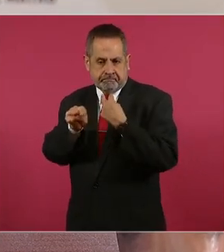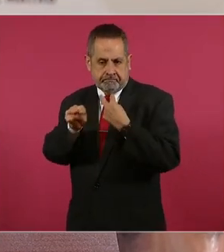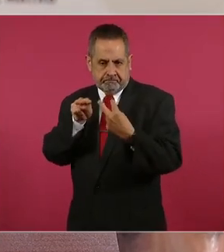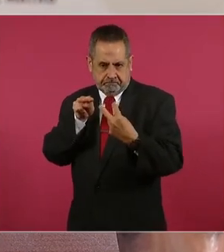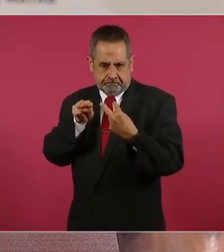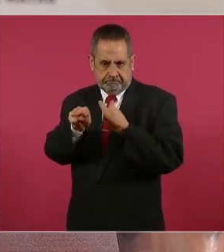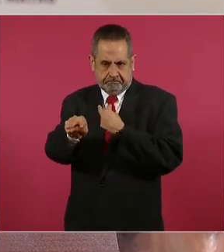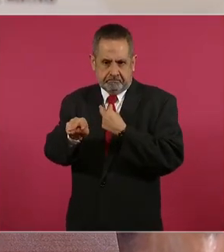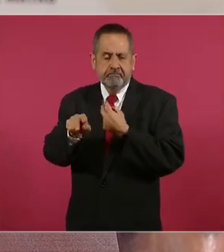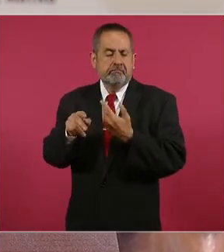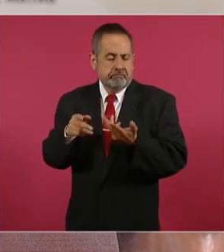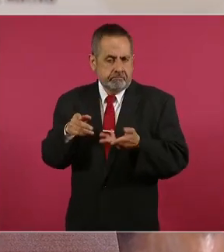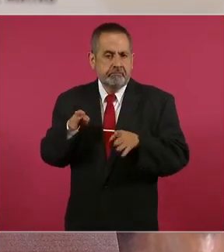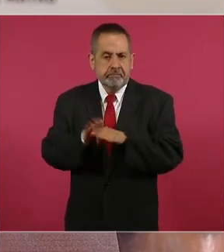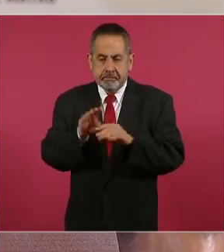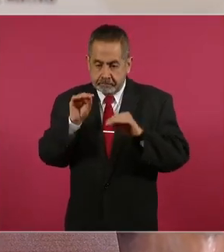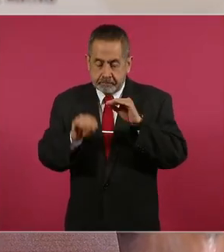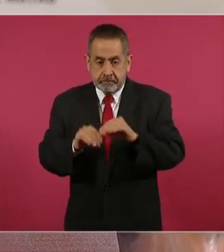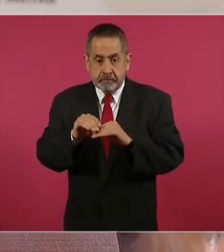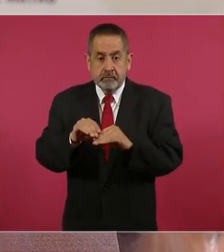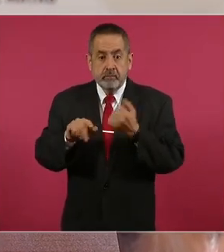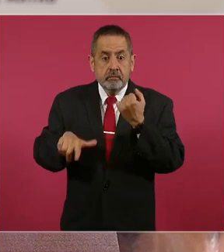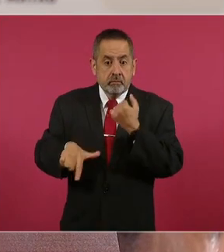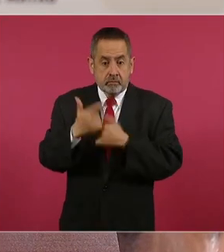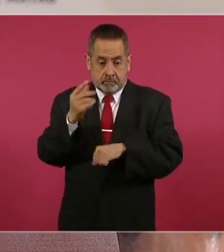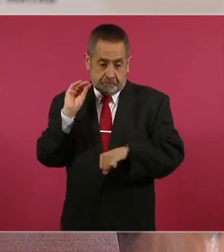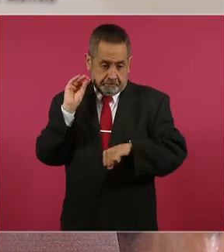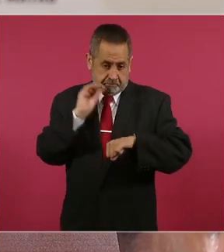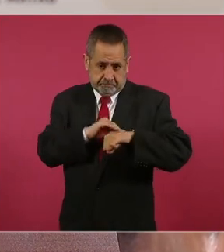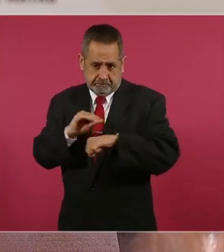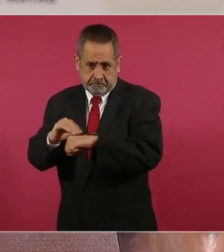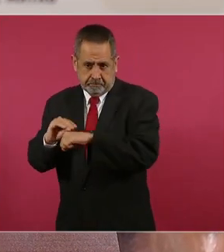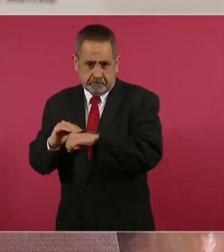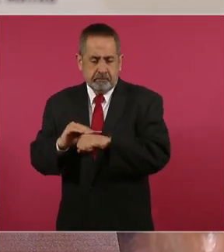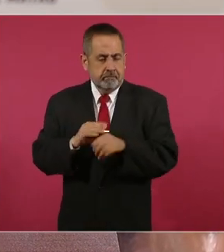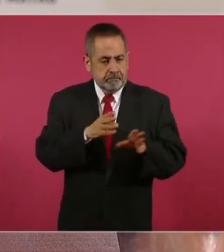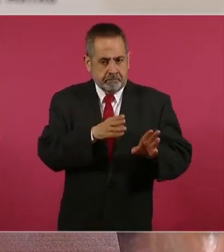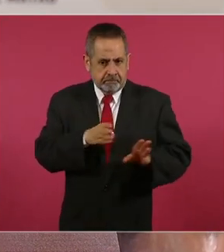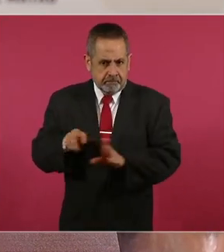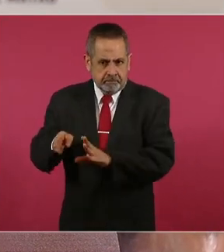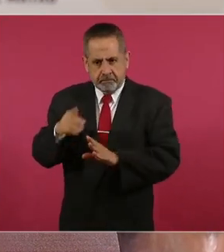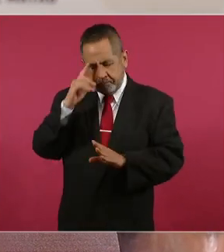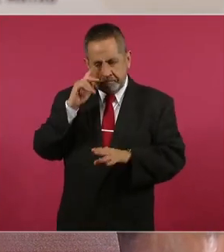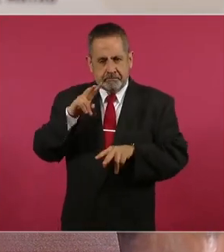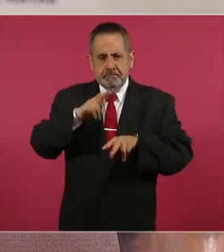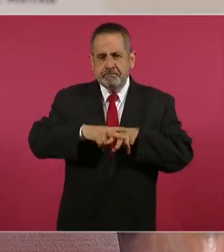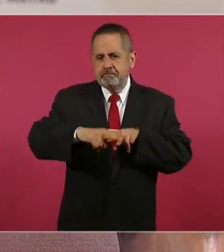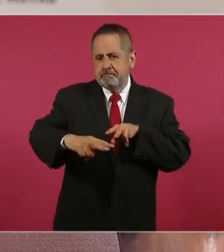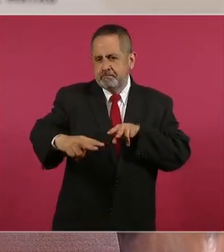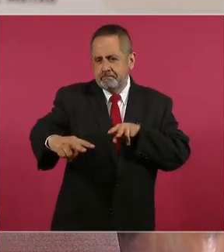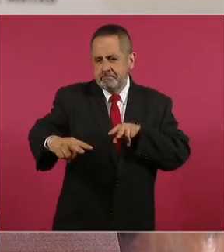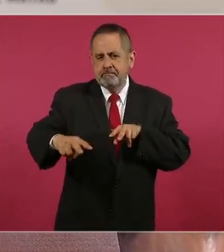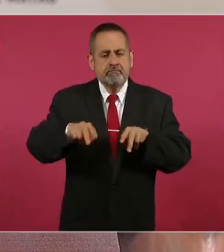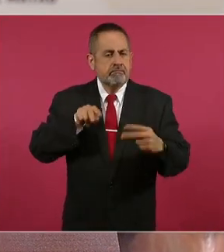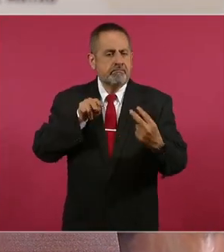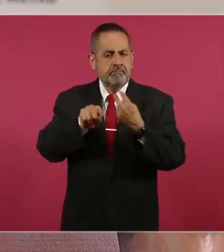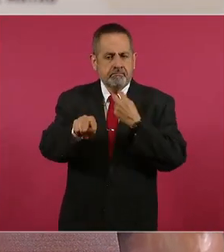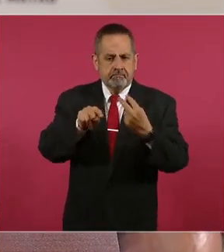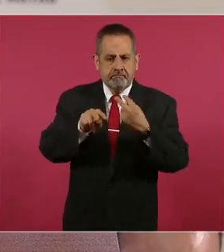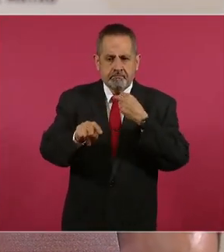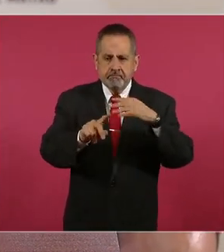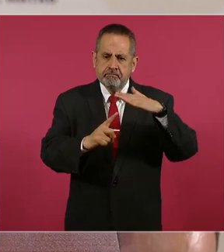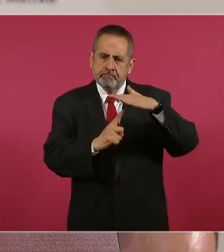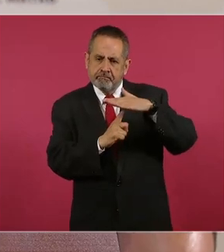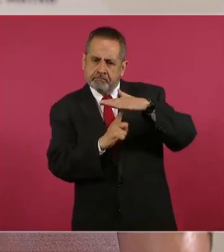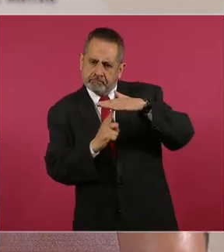ramal fue necesario la colocación de 12 aparatos de vía. Los 12 aparatos de vía lo que hacen es darle servicio tanto al tramo 5,